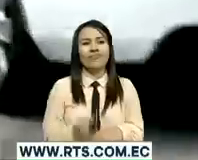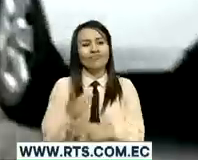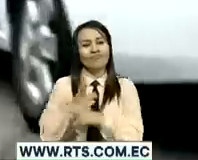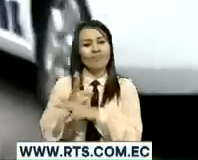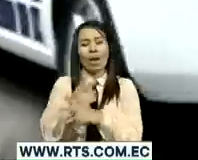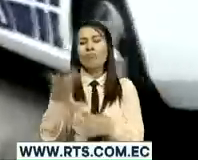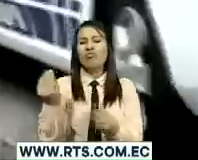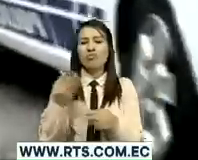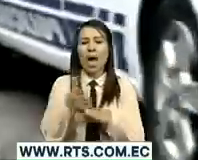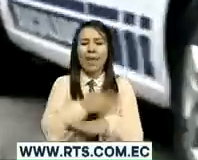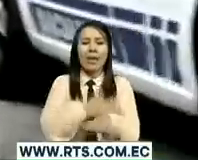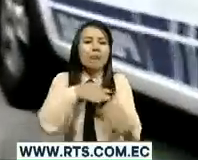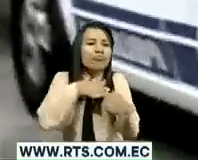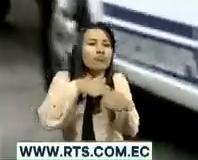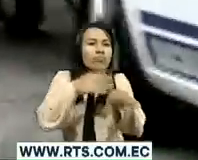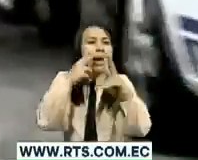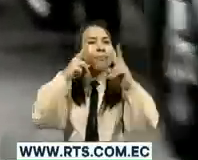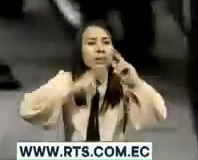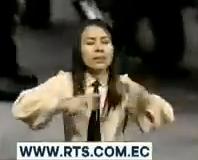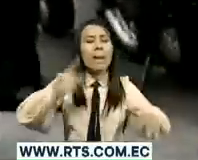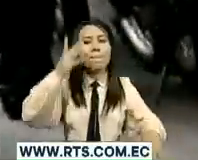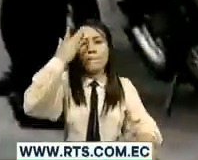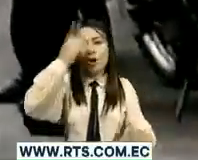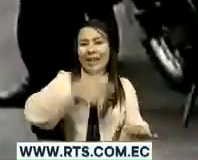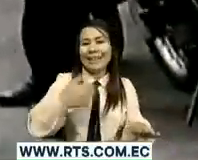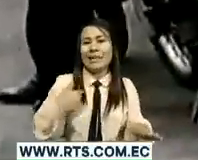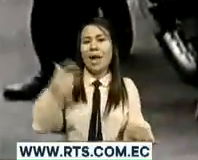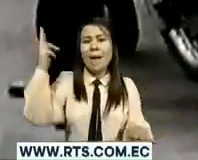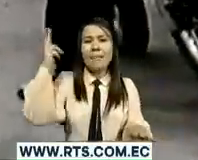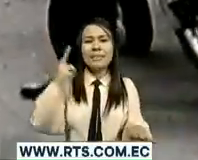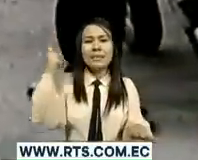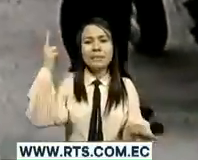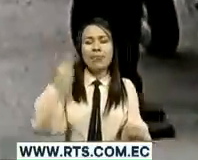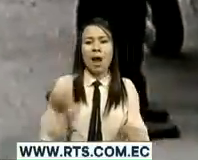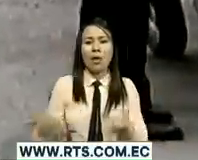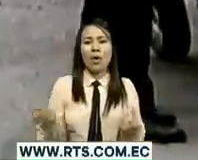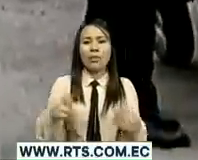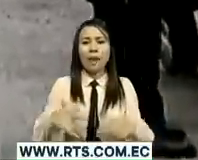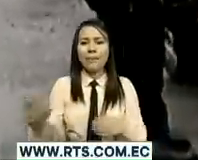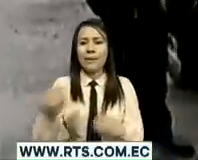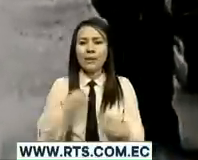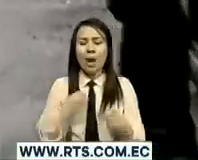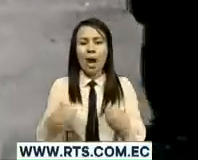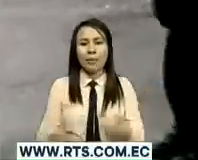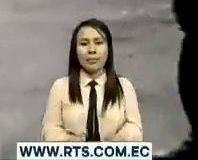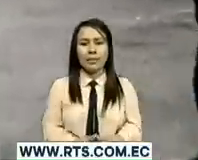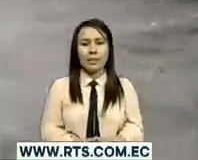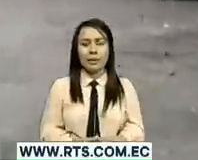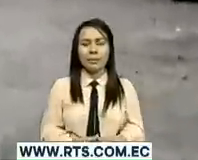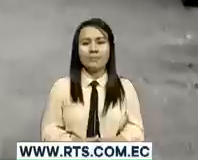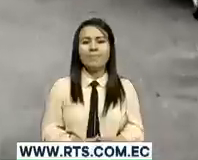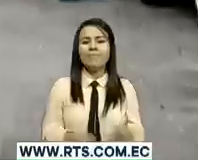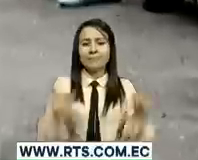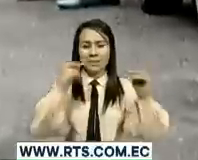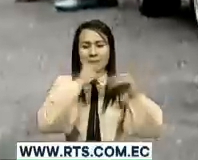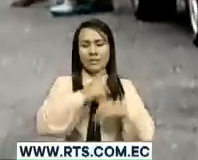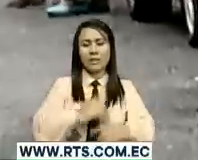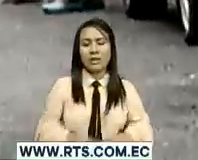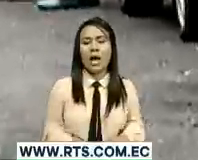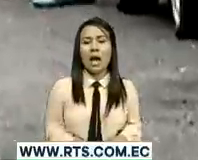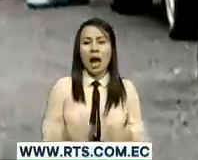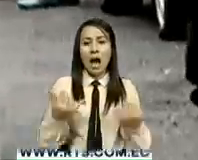persecución, porque estaban realizando disparos, porque fueron victimados de una manera violenta. Una vez que los